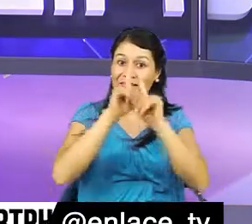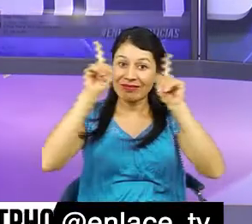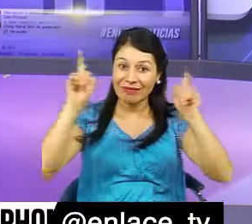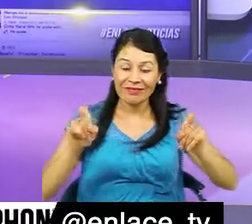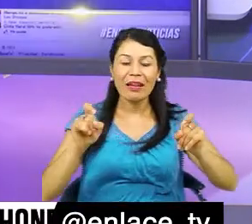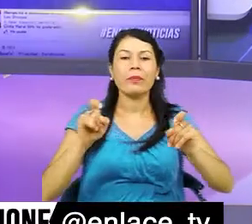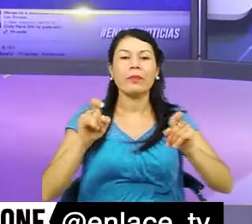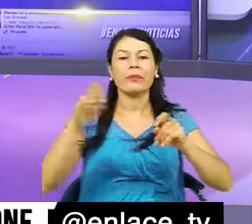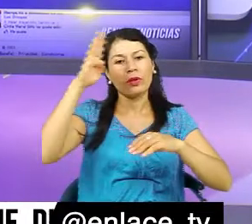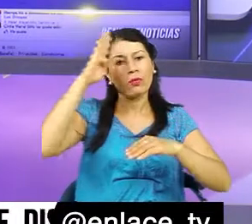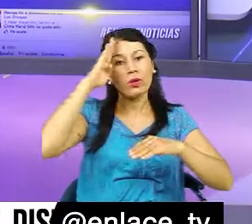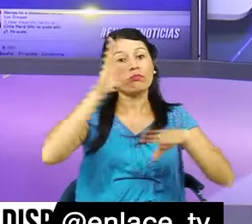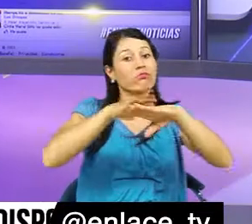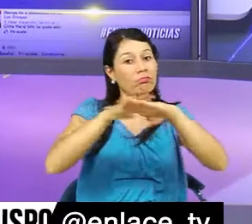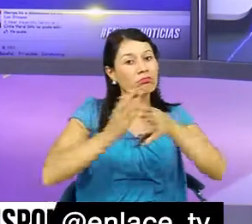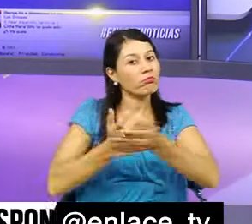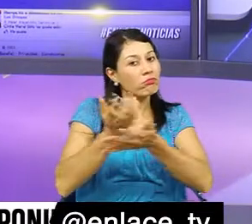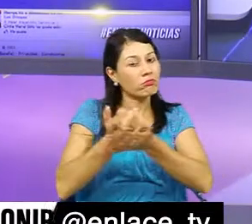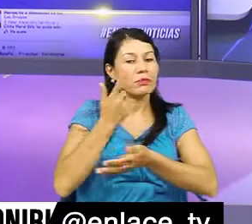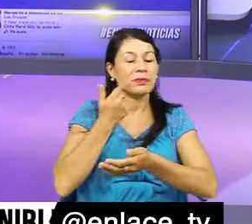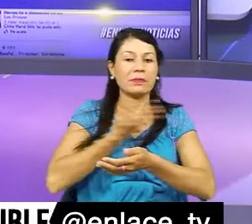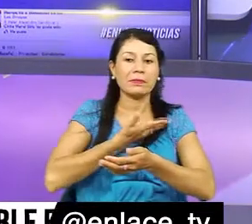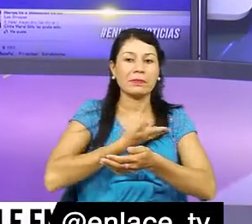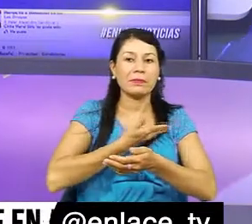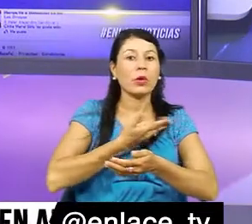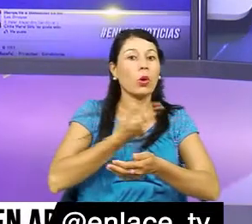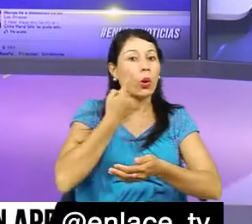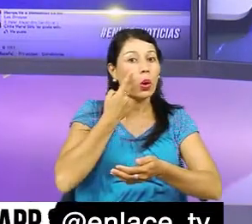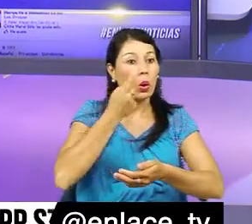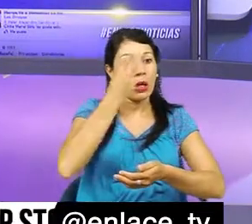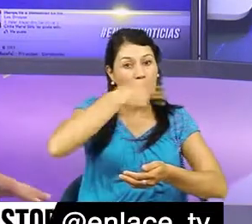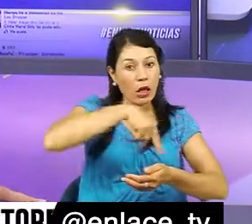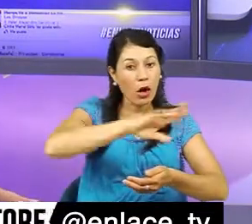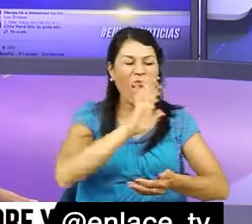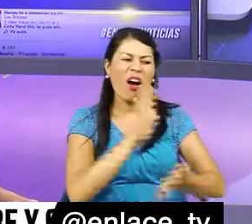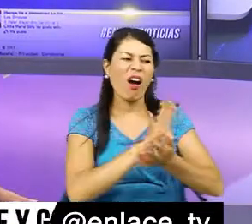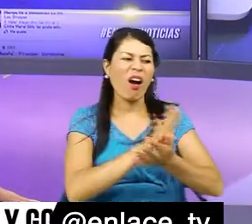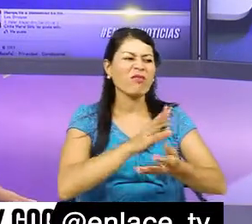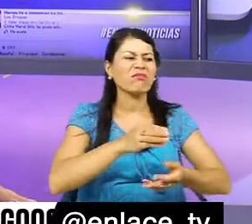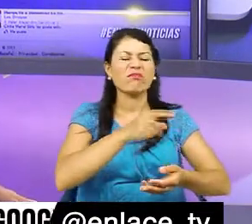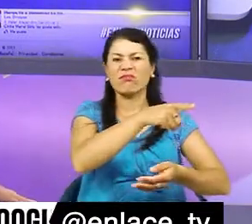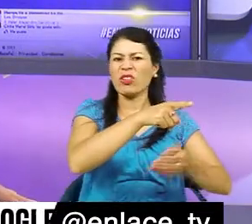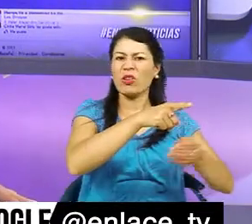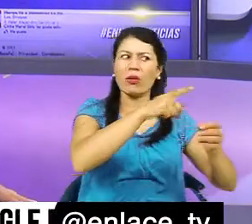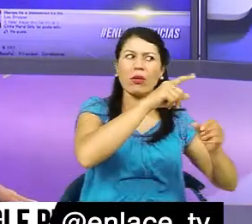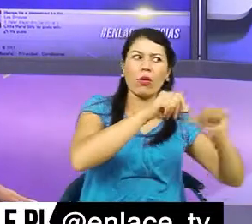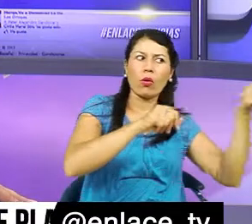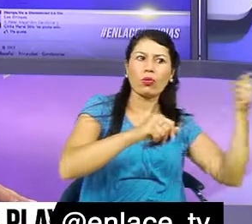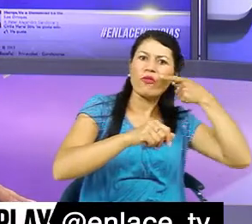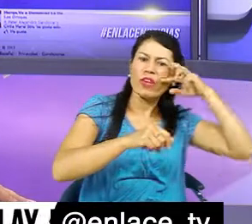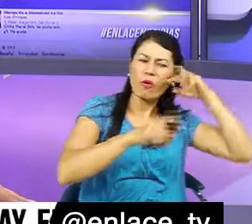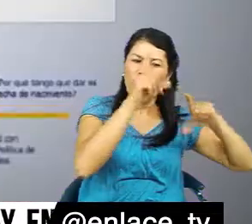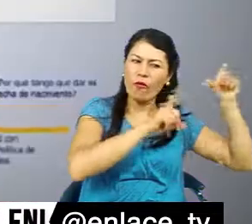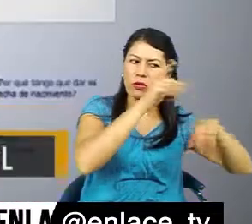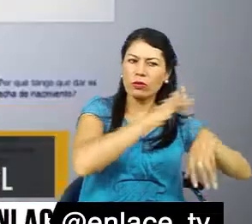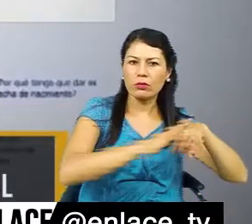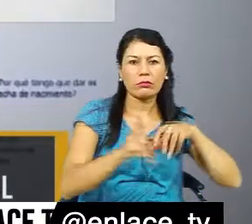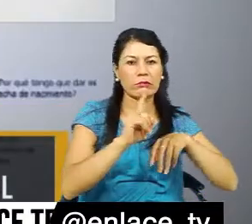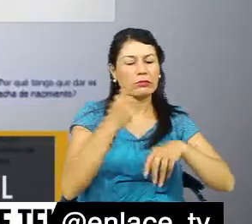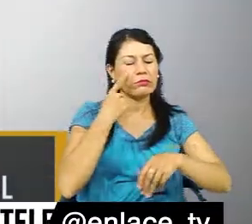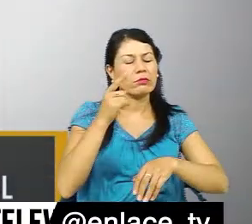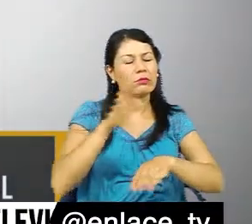Nacional entrega recomendaciones a los padres de familia para que sus hijos no caigan en el juego de estos delincuentes. Según datos de